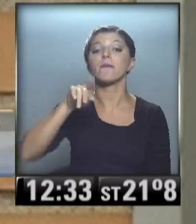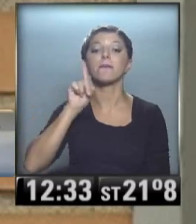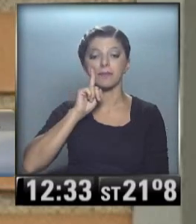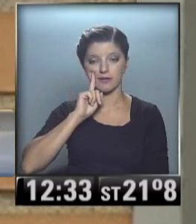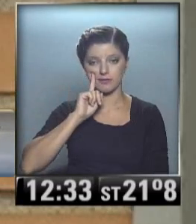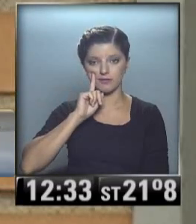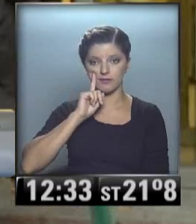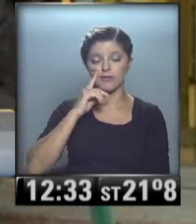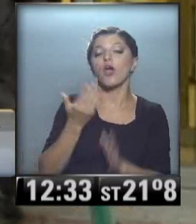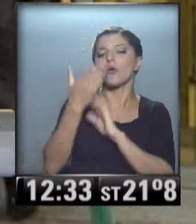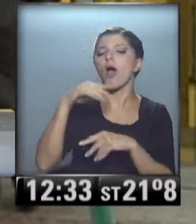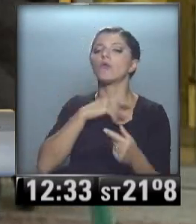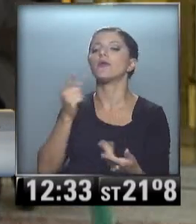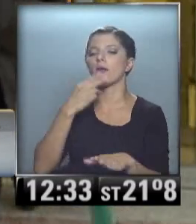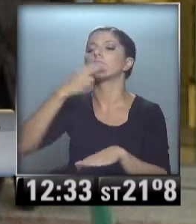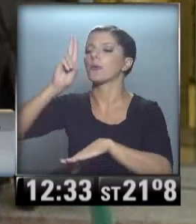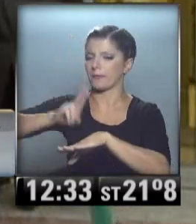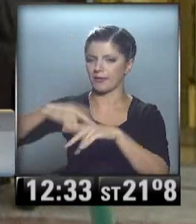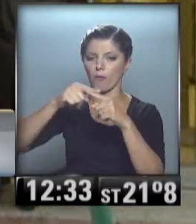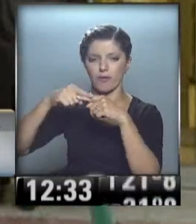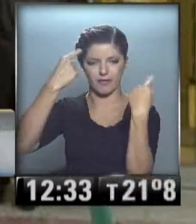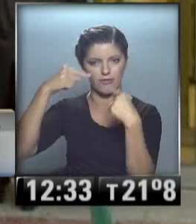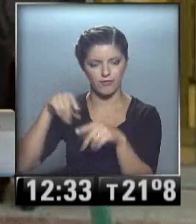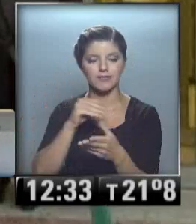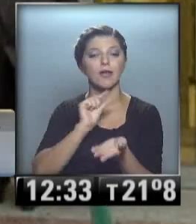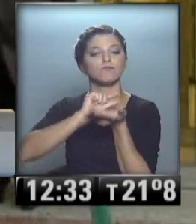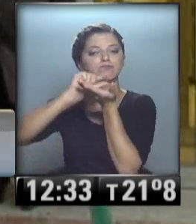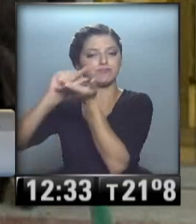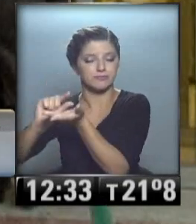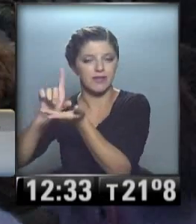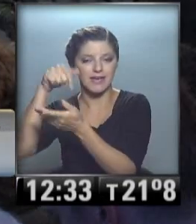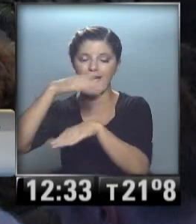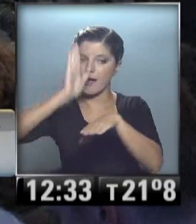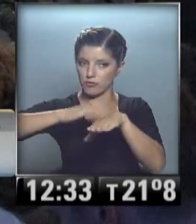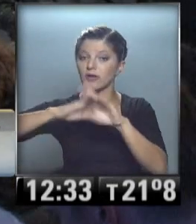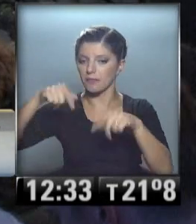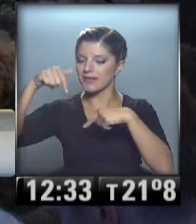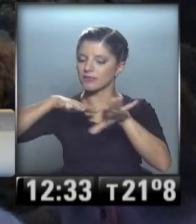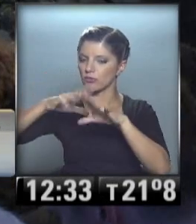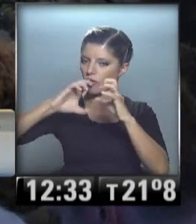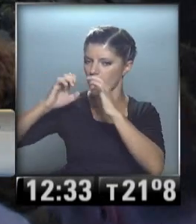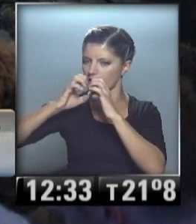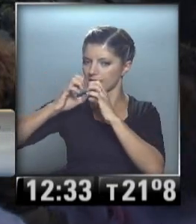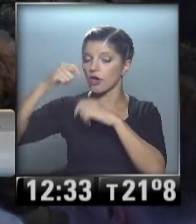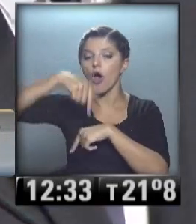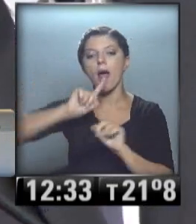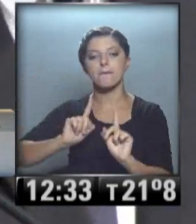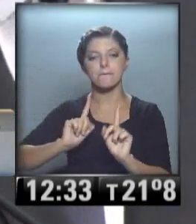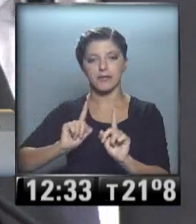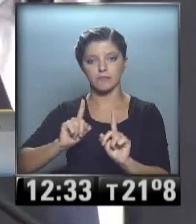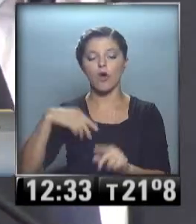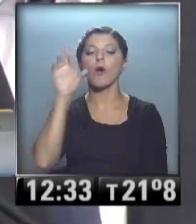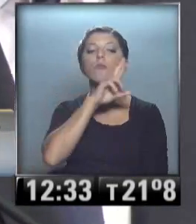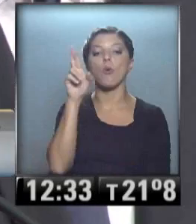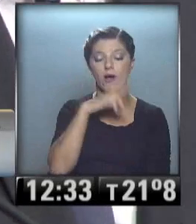Internacional, con sus recomendaciones de políticas, aparece como uno de los grandes responsables, al organismo que ahora preside Christine